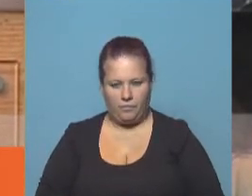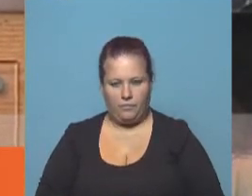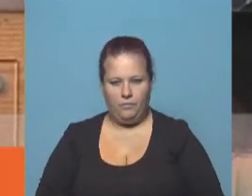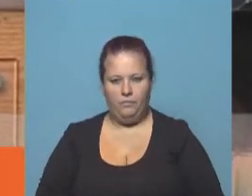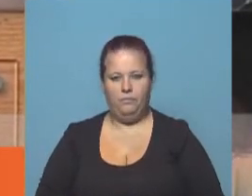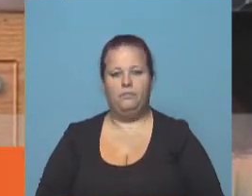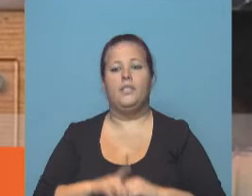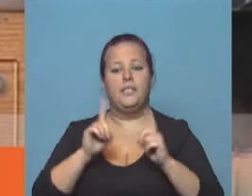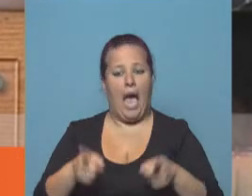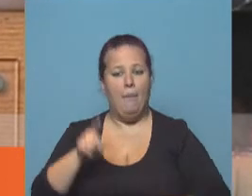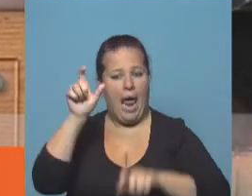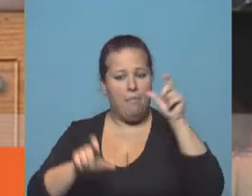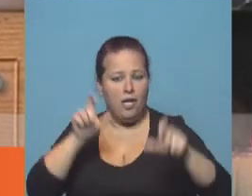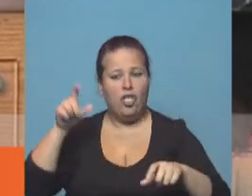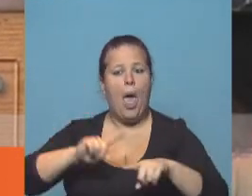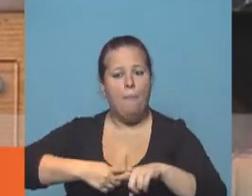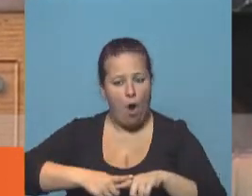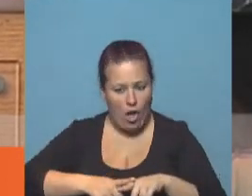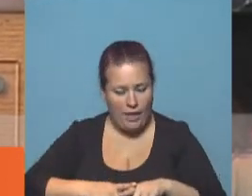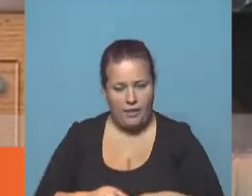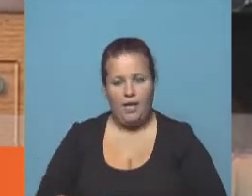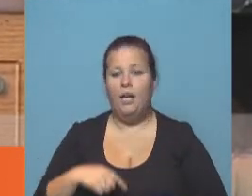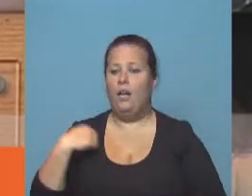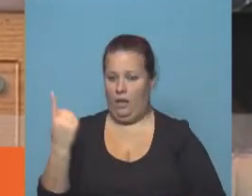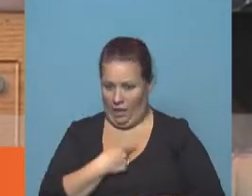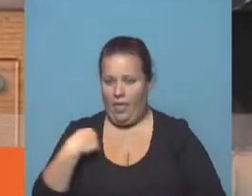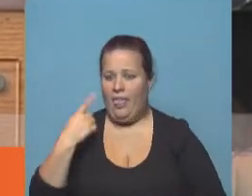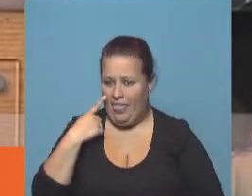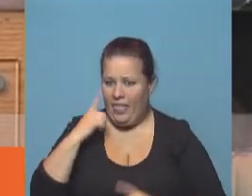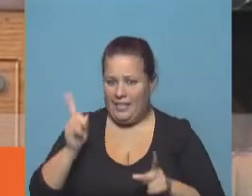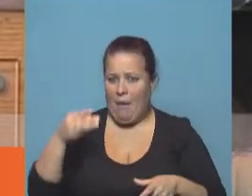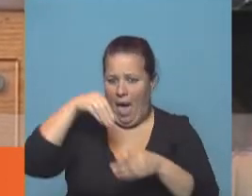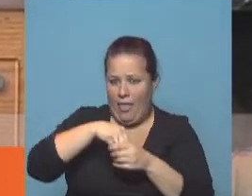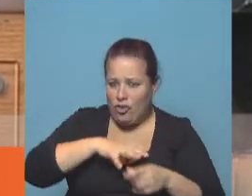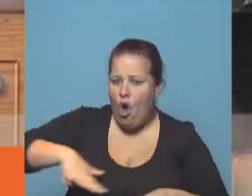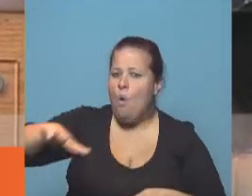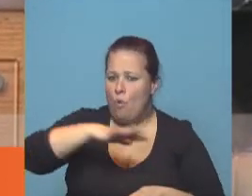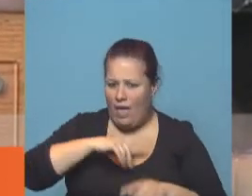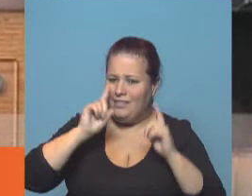Les pasa a los dirigentes políticos, nos pasa a nosotros dentro de la comunidad,